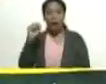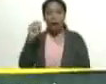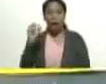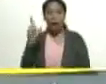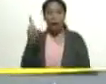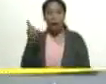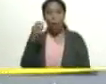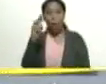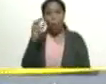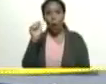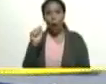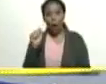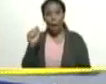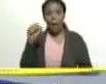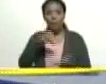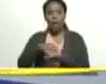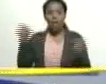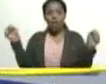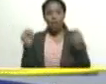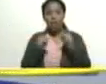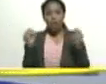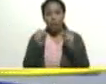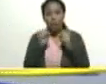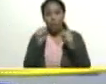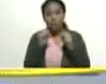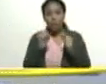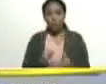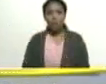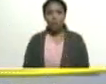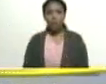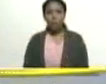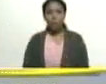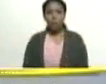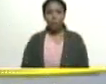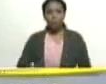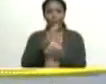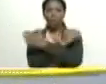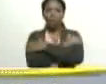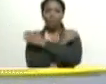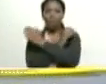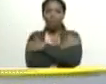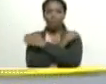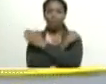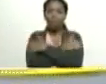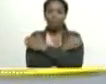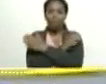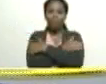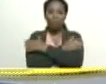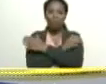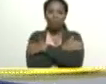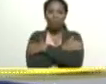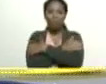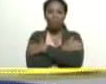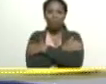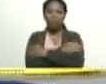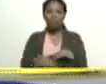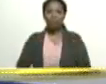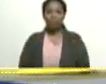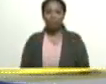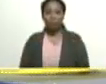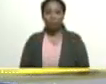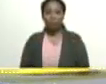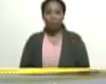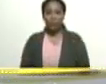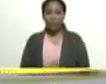Mérida, Rubén Darío Contreras García. Felicidades, y todos con puntajes muy altos,